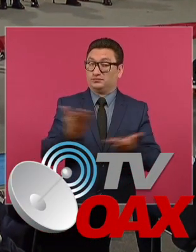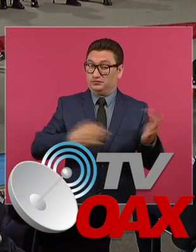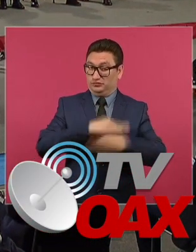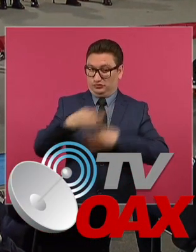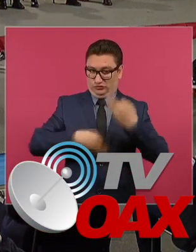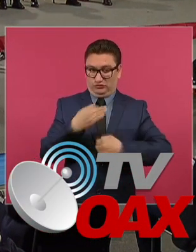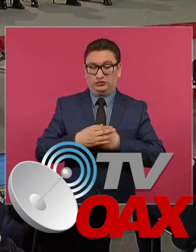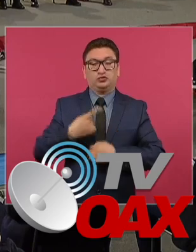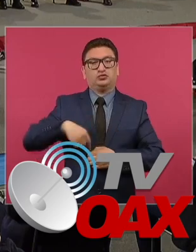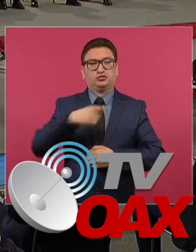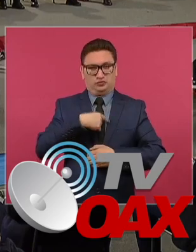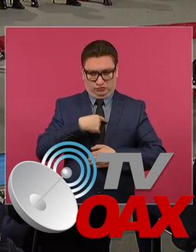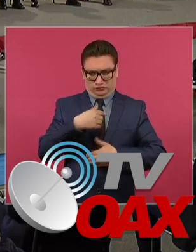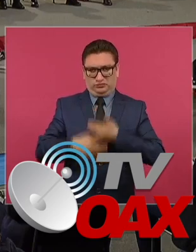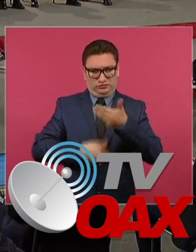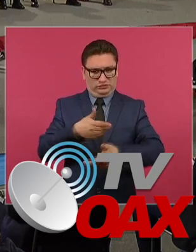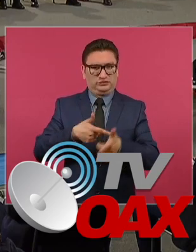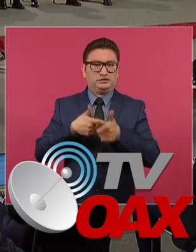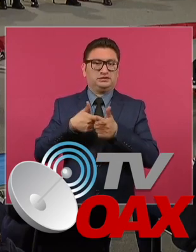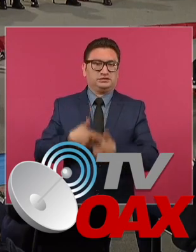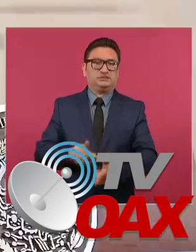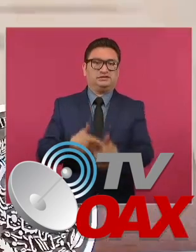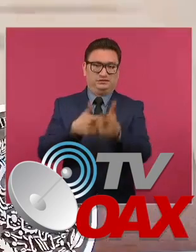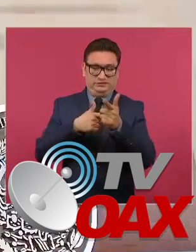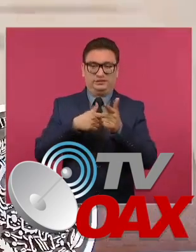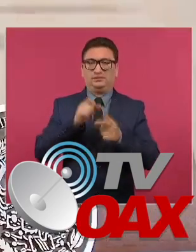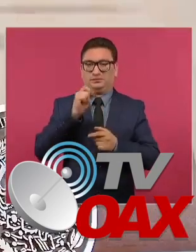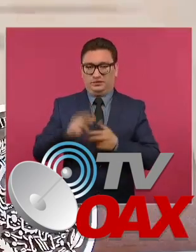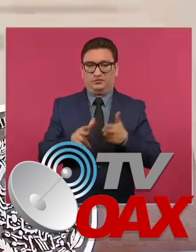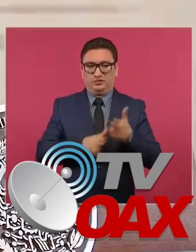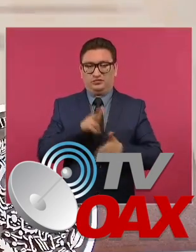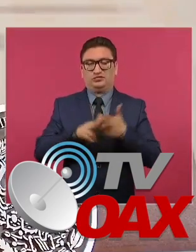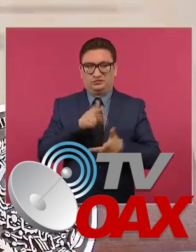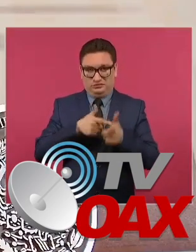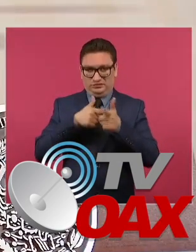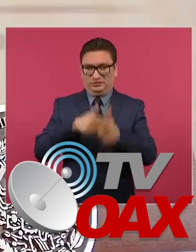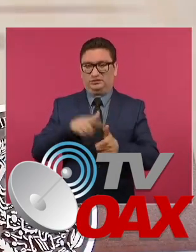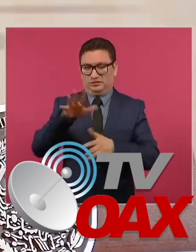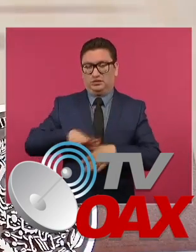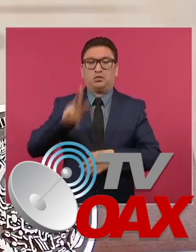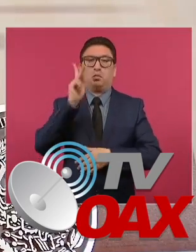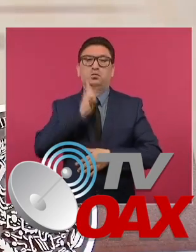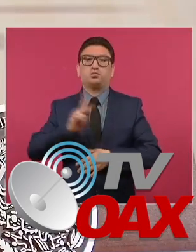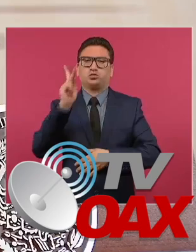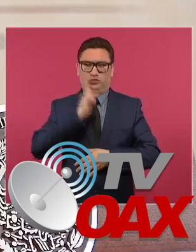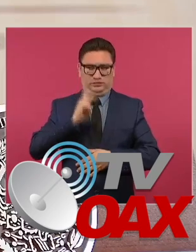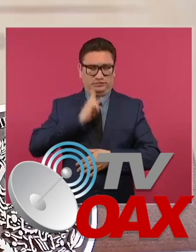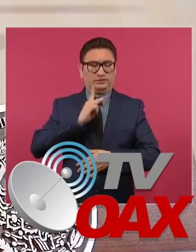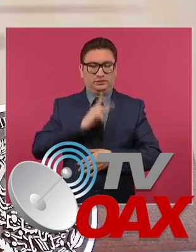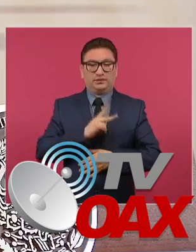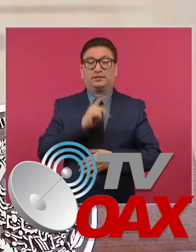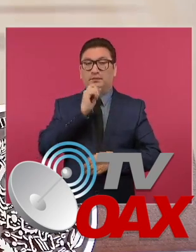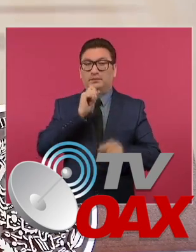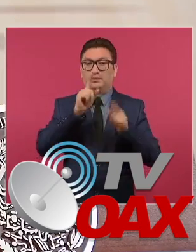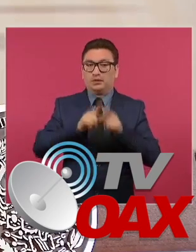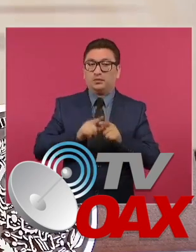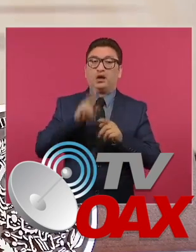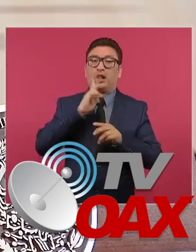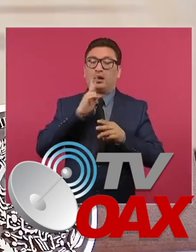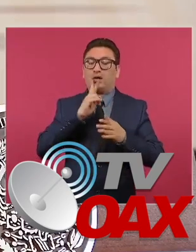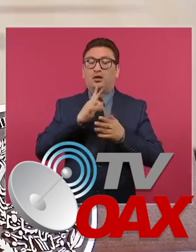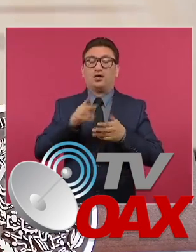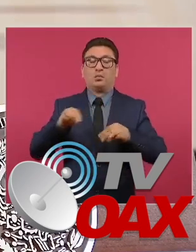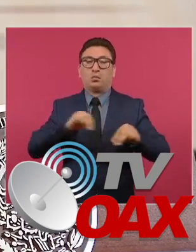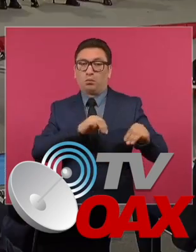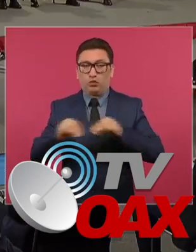seguimos avanzando, el jaguar rodante está en Cancún, seguimos con las pruebas dinámicas y las pruebas estáticas, ahora